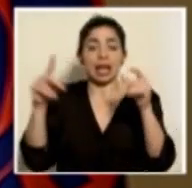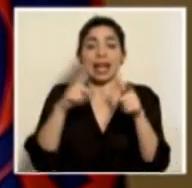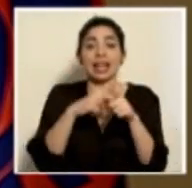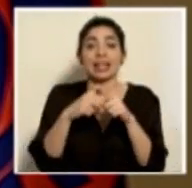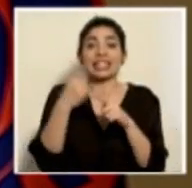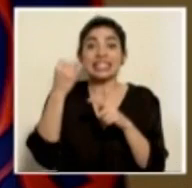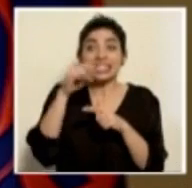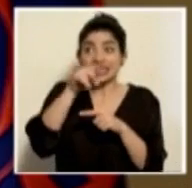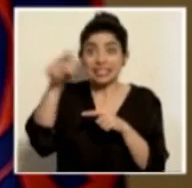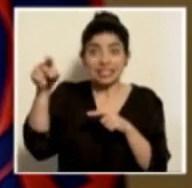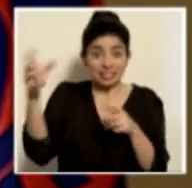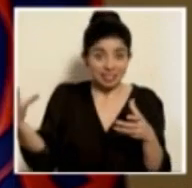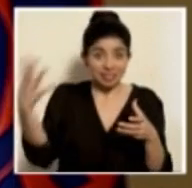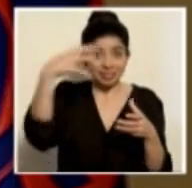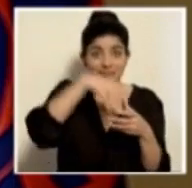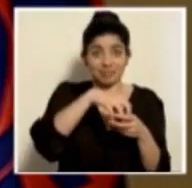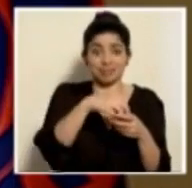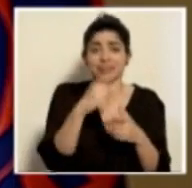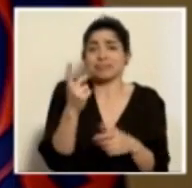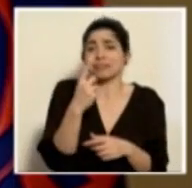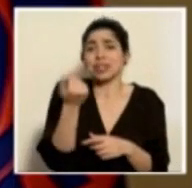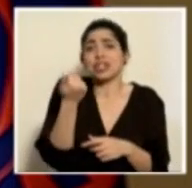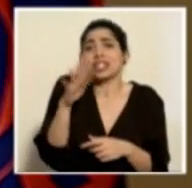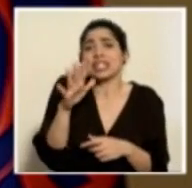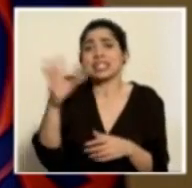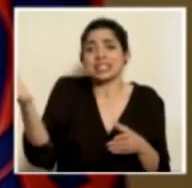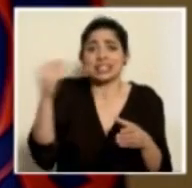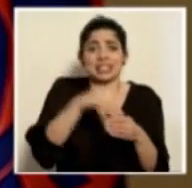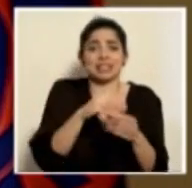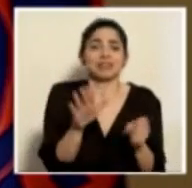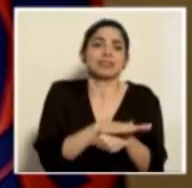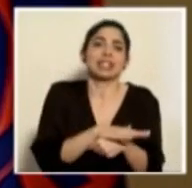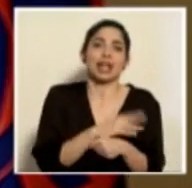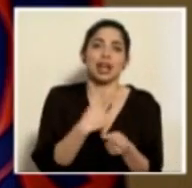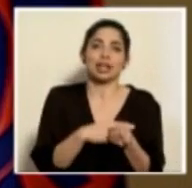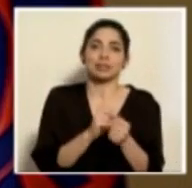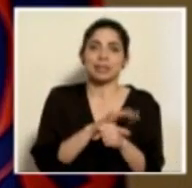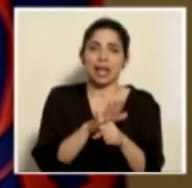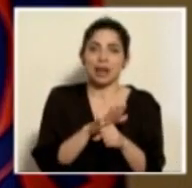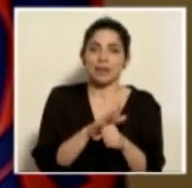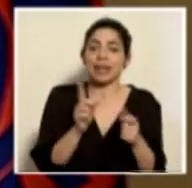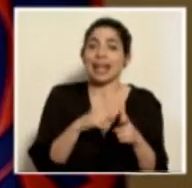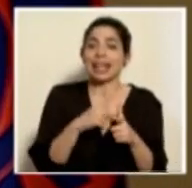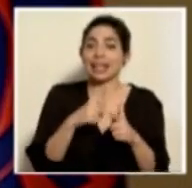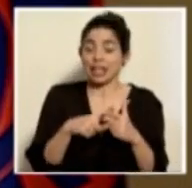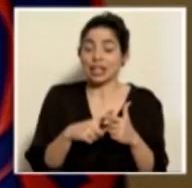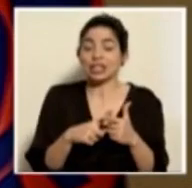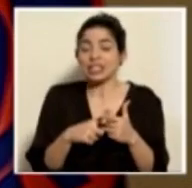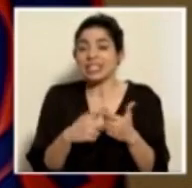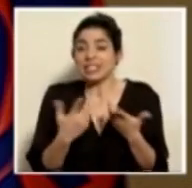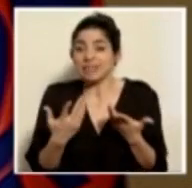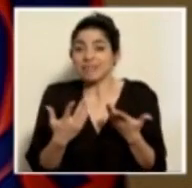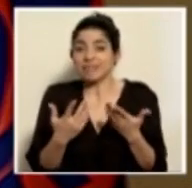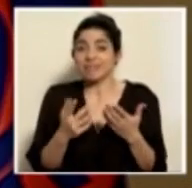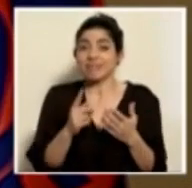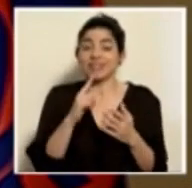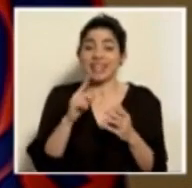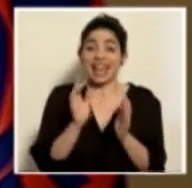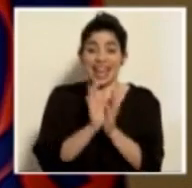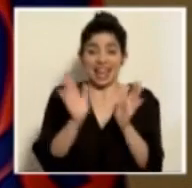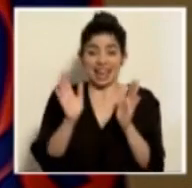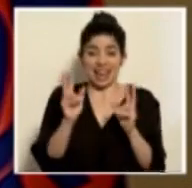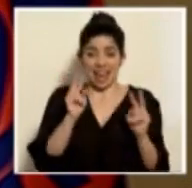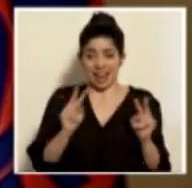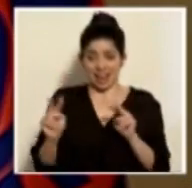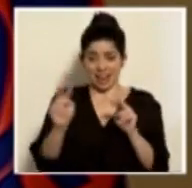los trasladáramos, solo habría que trasladar 15 de ellos para saturar SEACO. Entonces, para efectos prácticos, en términos de